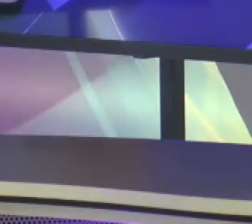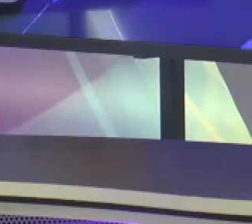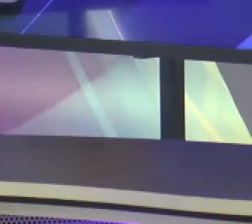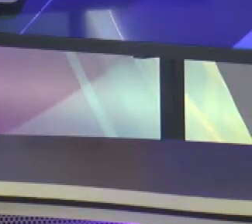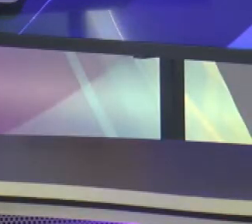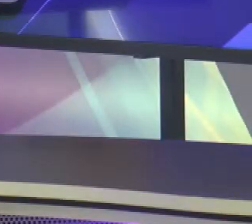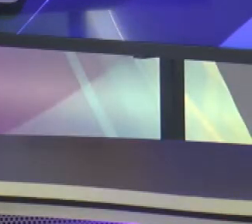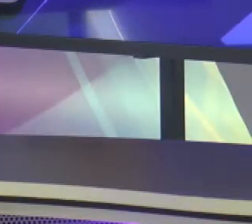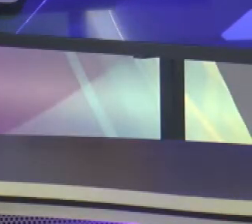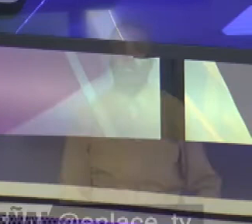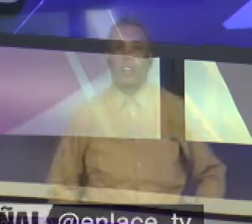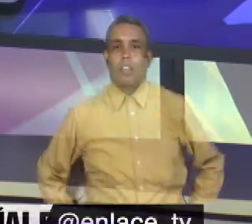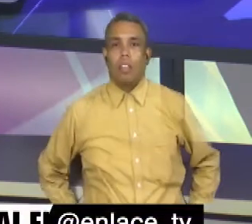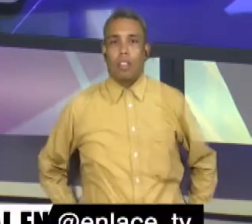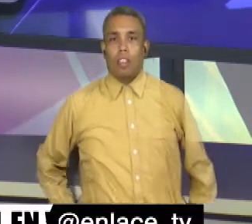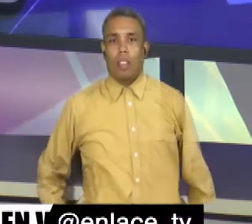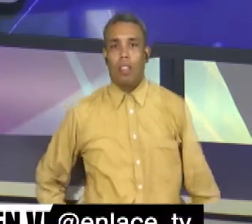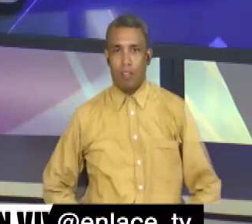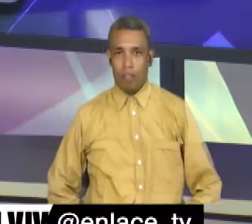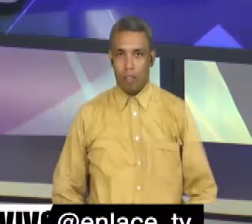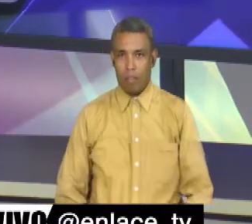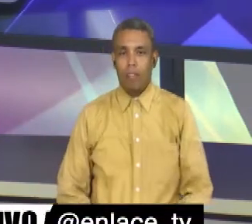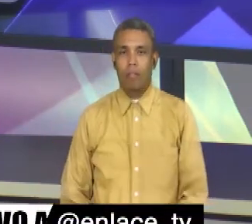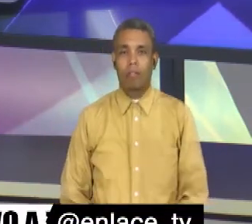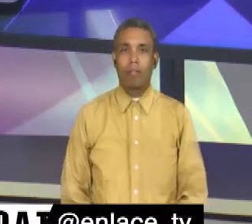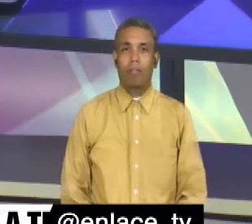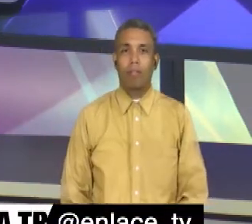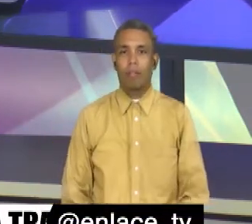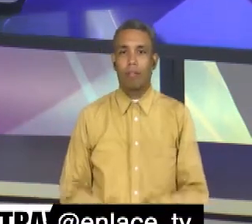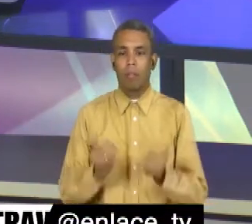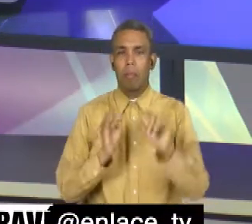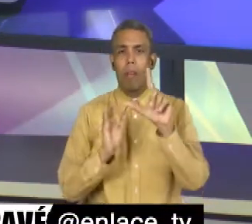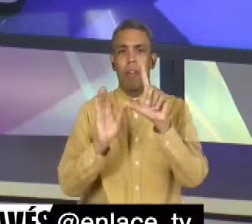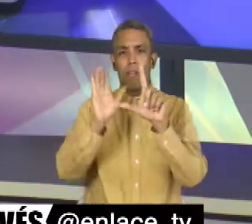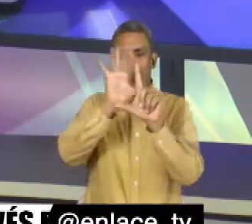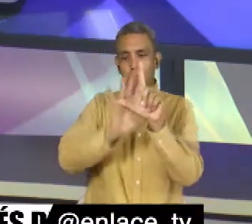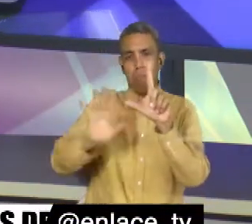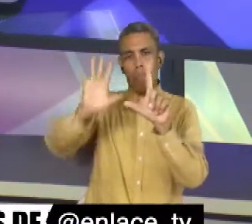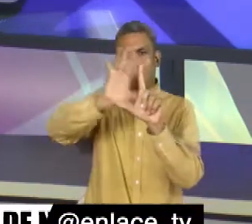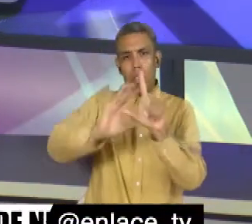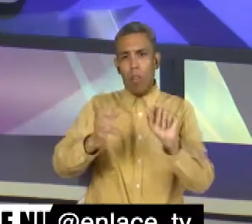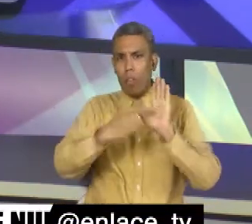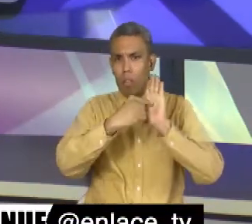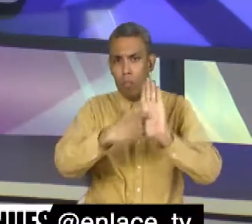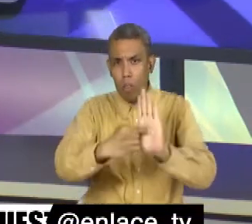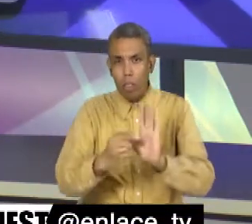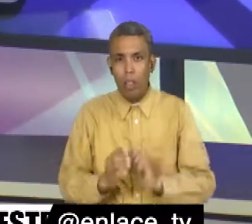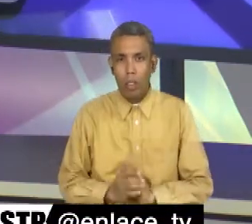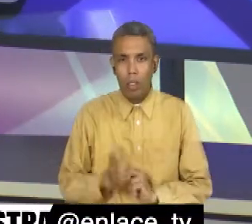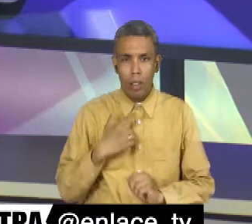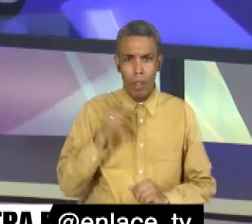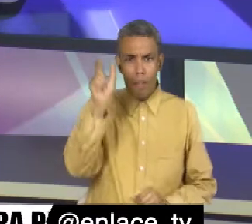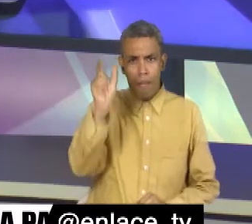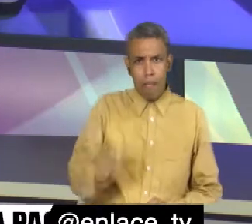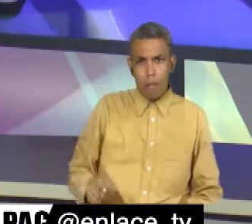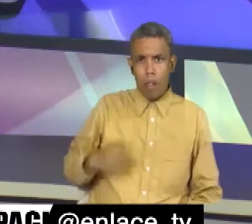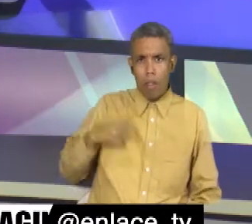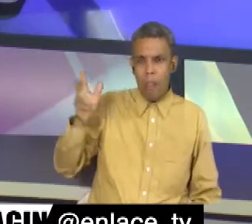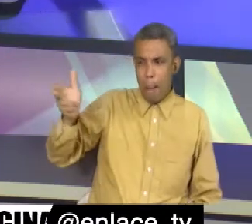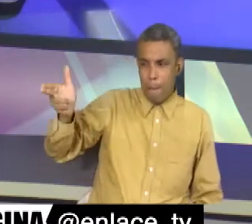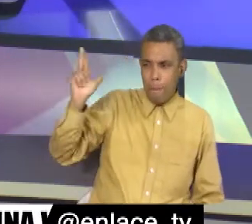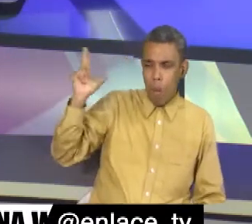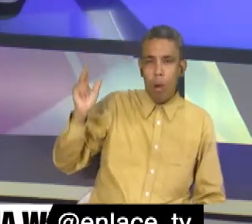Gracias por continuar con nosotros en Enlace Noticias. En video quedó registrado el momento en el que un sicario atenta contra la vida de